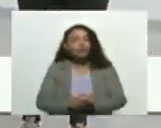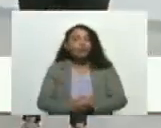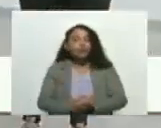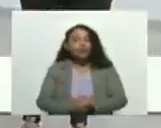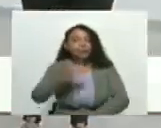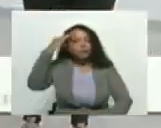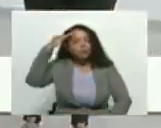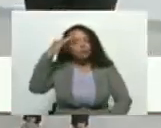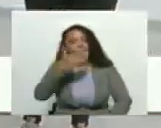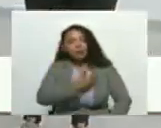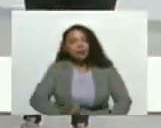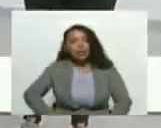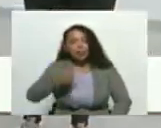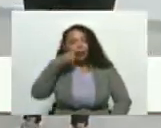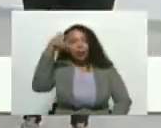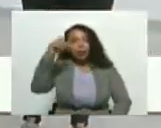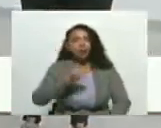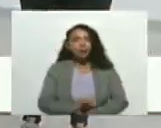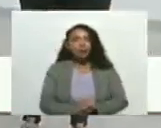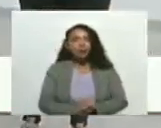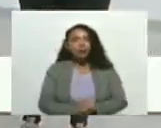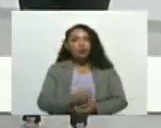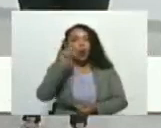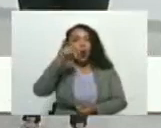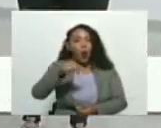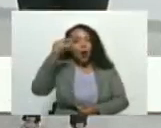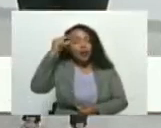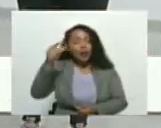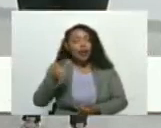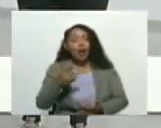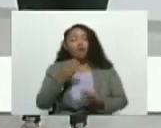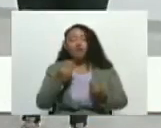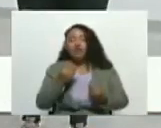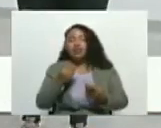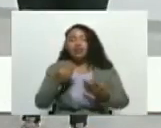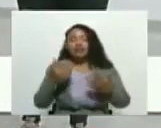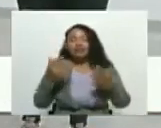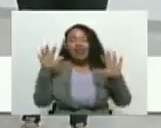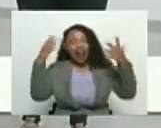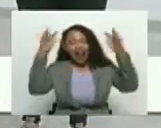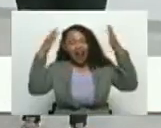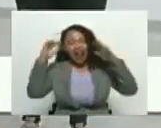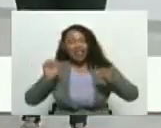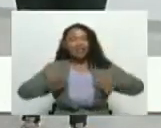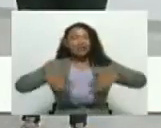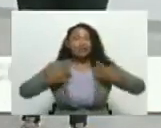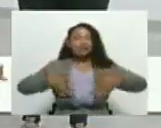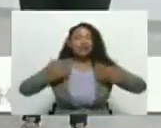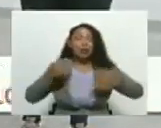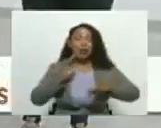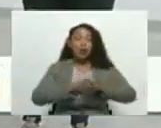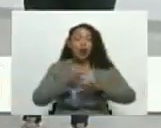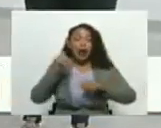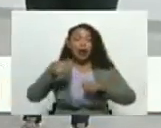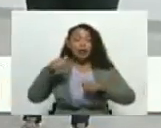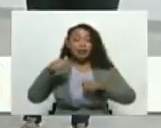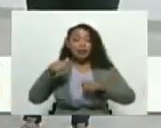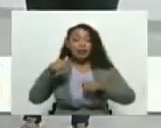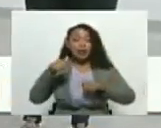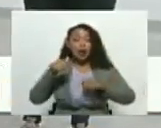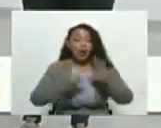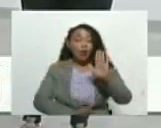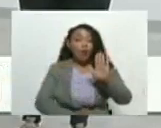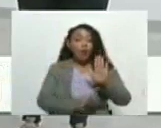comandante presidente Nicolás Maduro. Hoy es un día de júbilo, un día de alegría, ya que con este grano de arena en